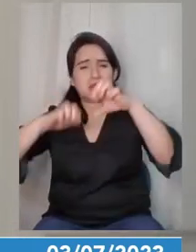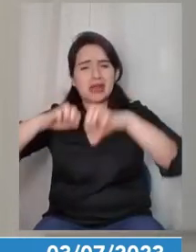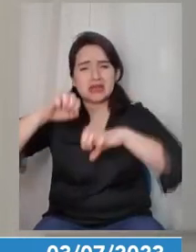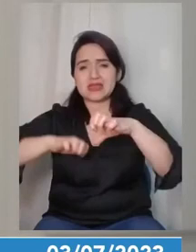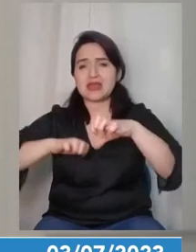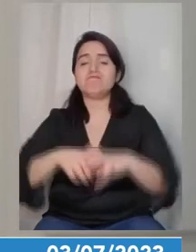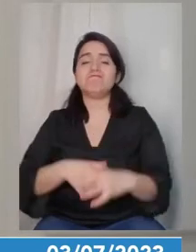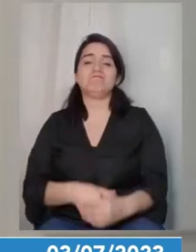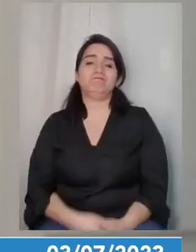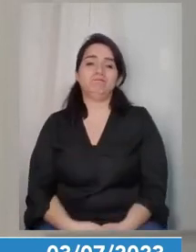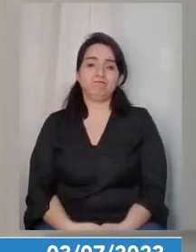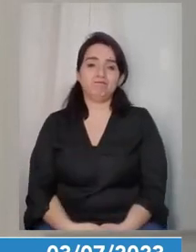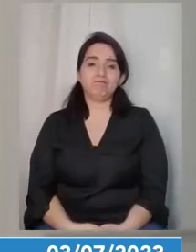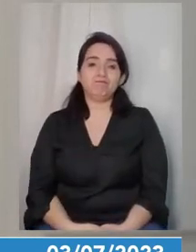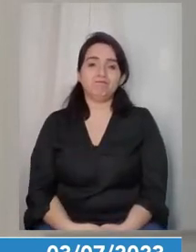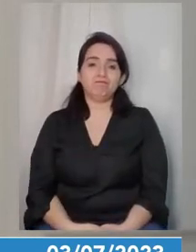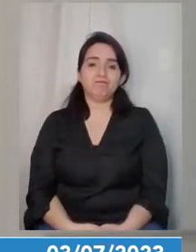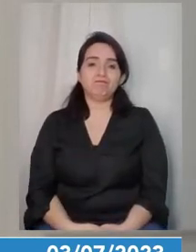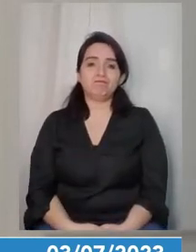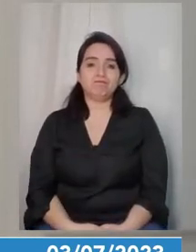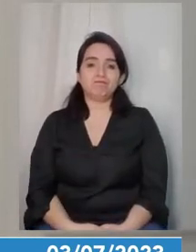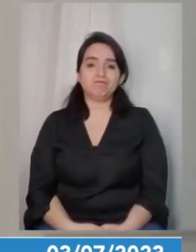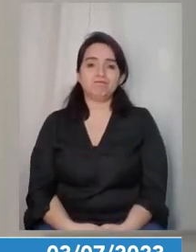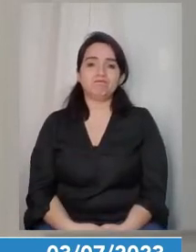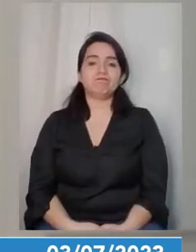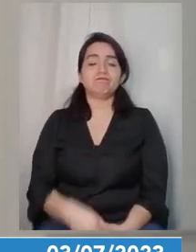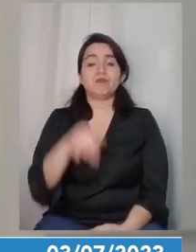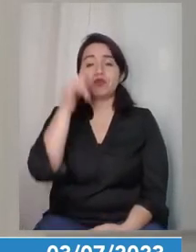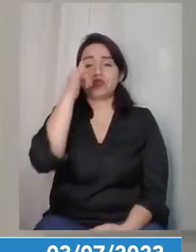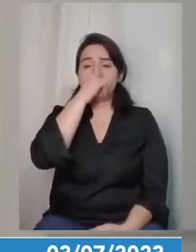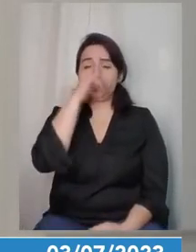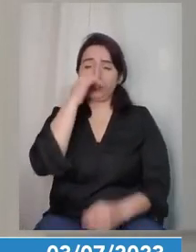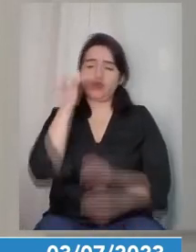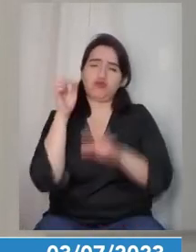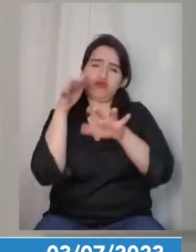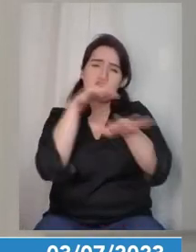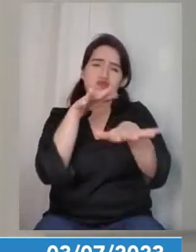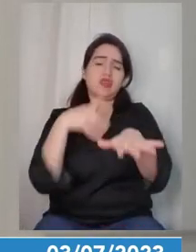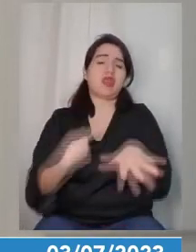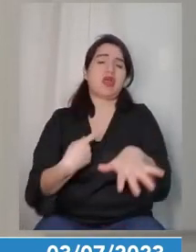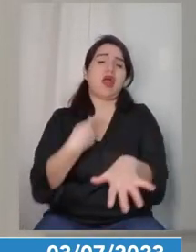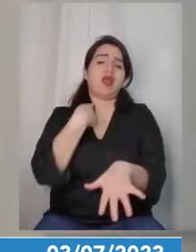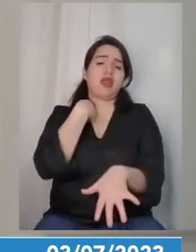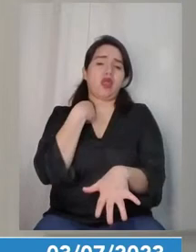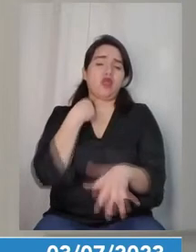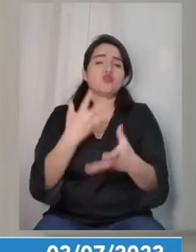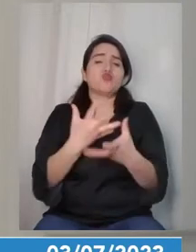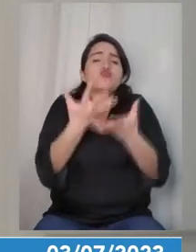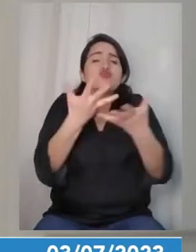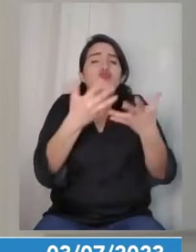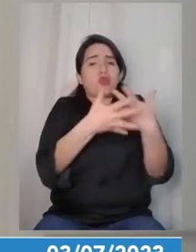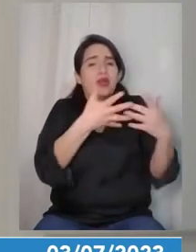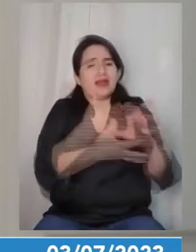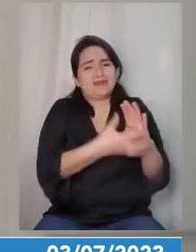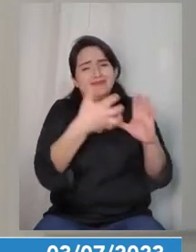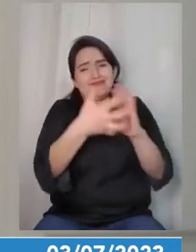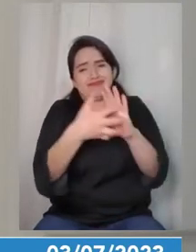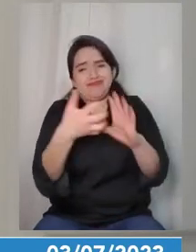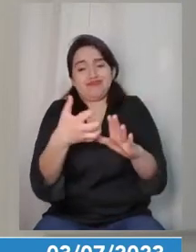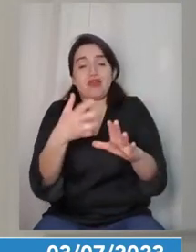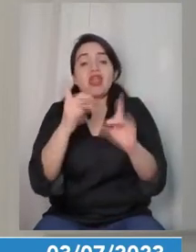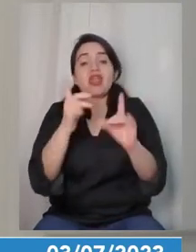han sido, ¿no es cierto?, en muchos casos dañados o en muchos casos sobreexplotados, y eso hay que corregirlo.